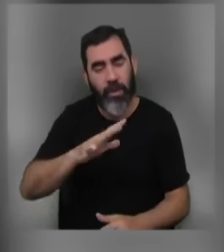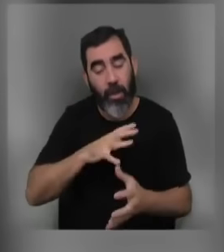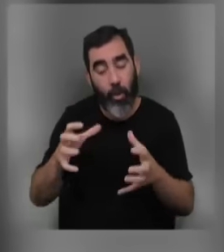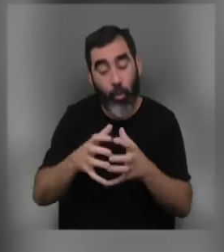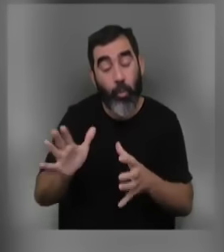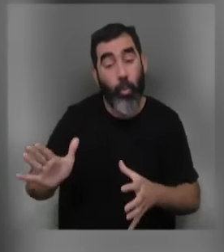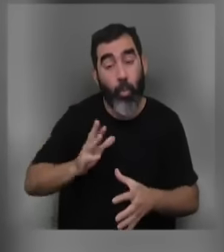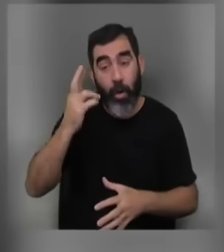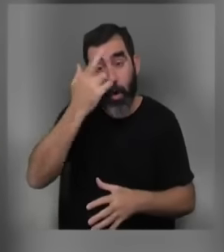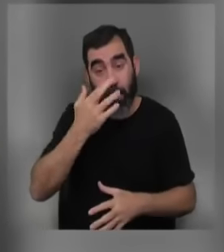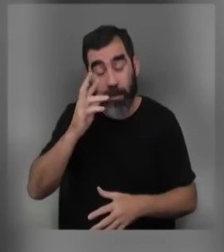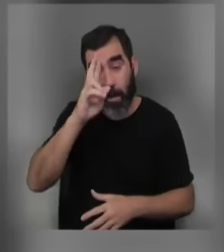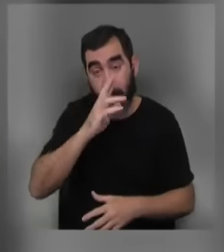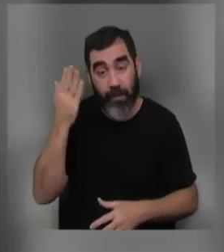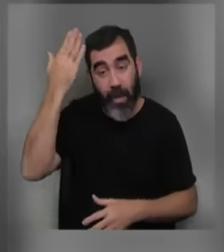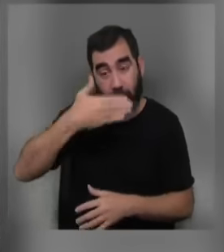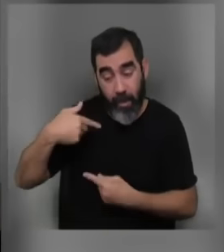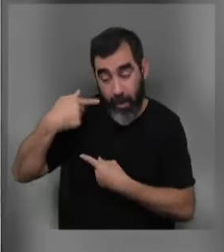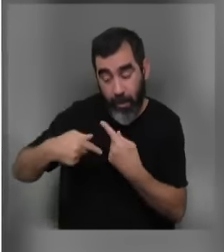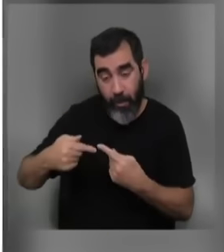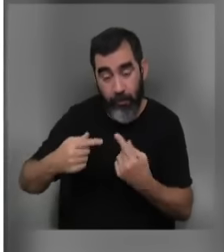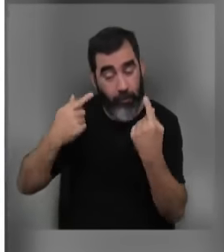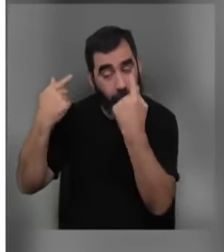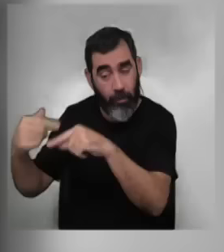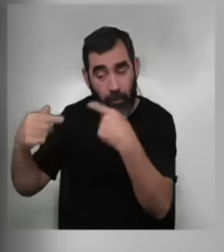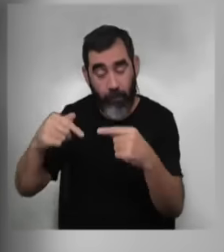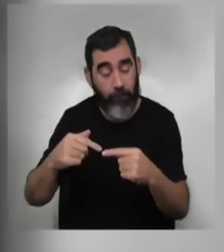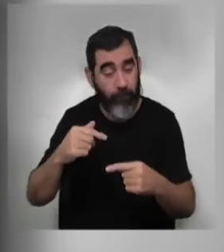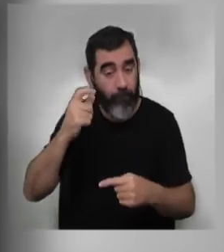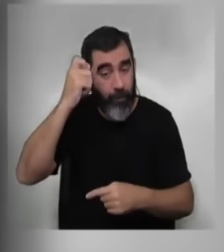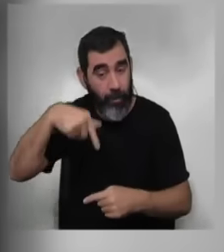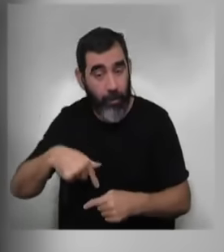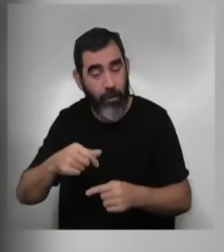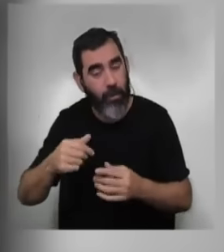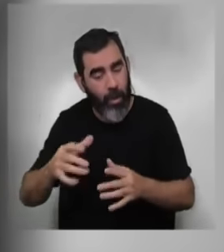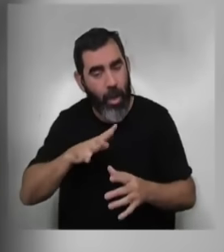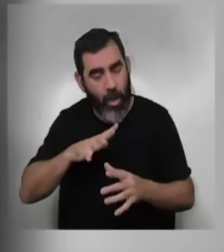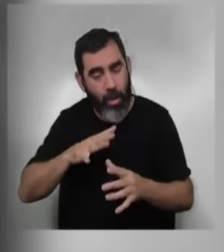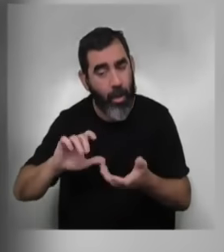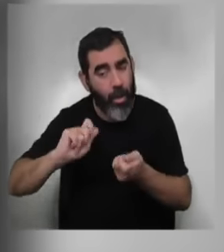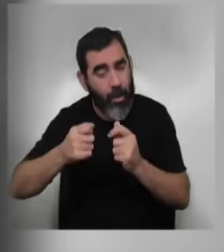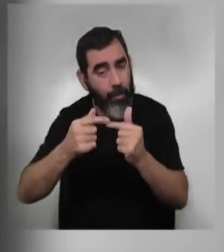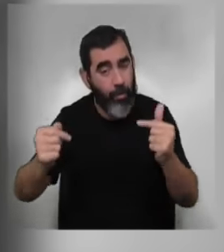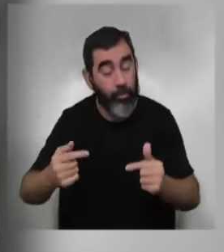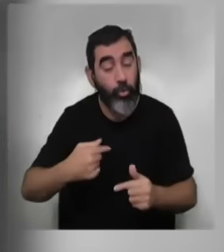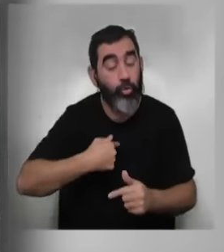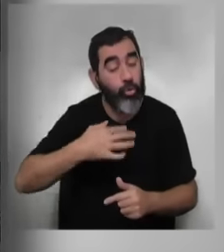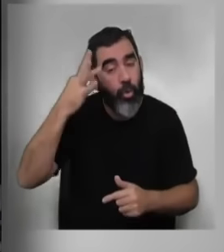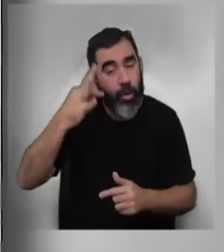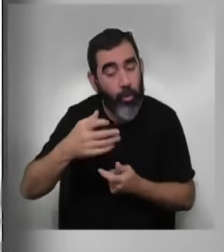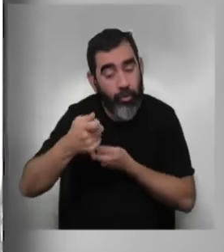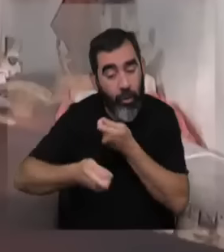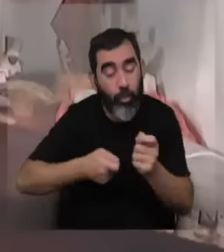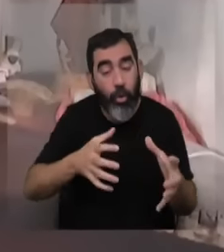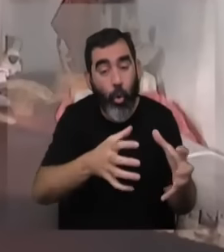mujeres afro eh que tienen otro tipo de incidencia movilizan otros aspectos pero yo creo que se construye